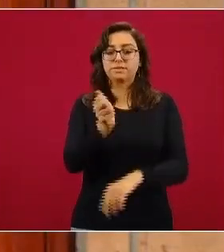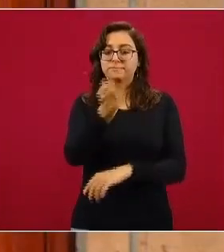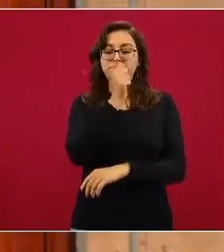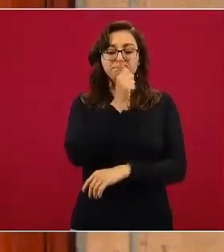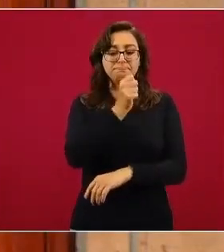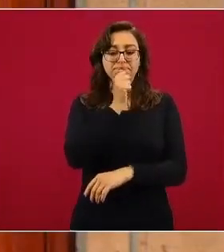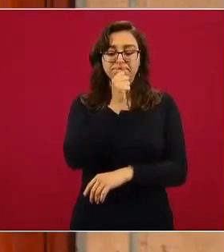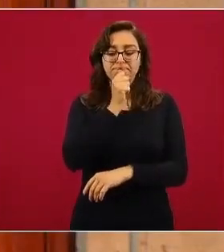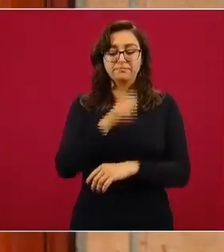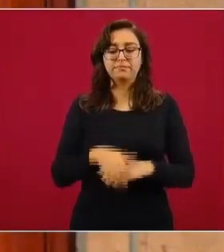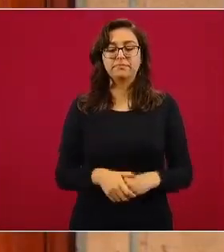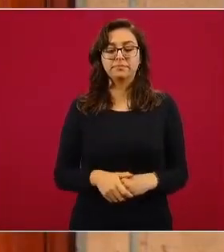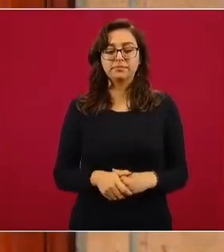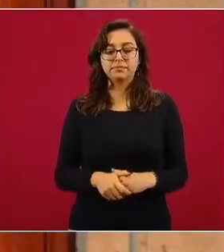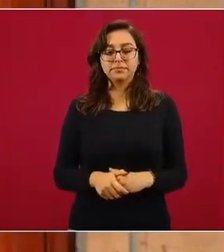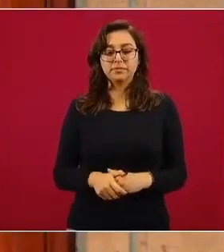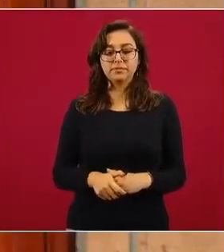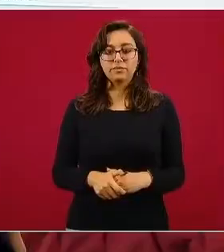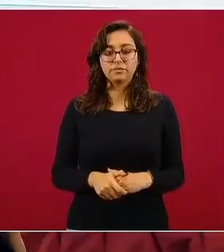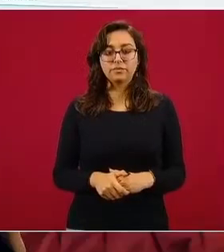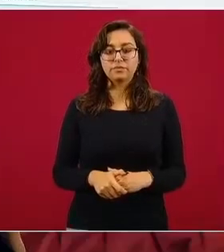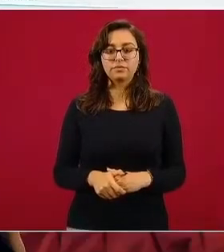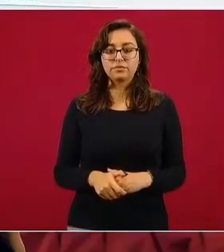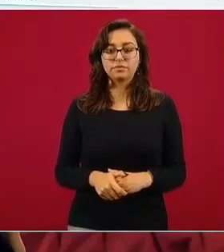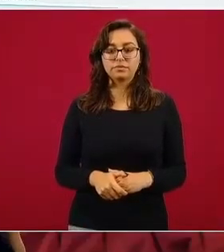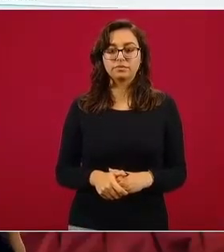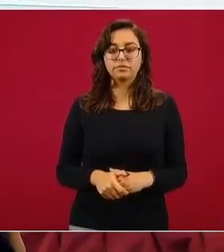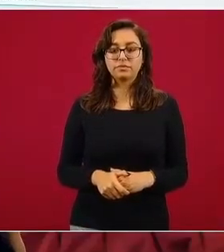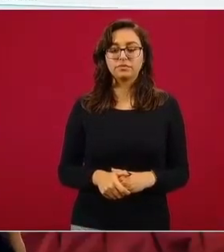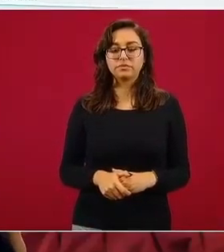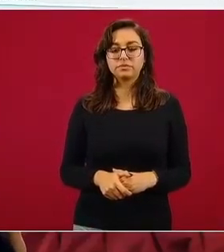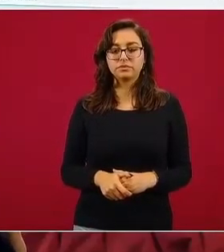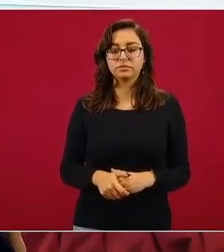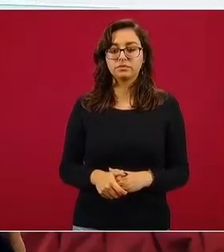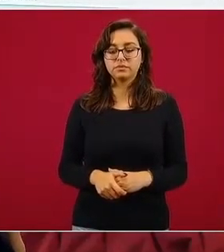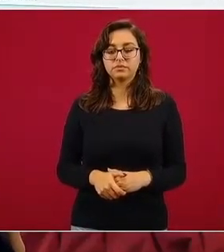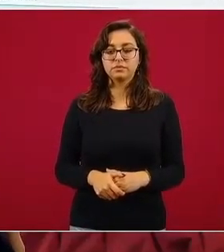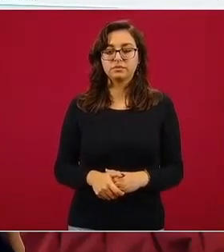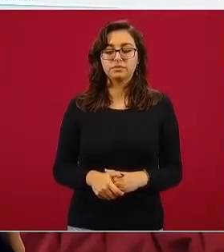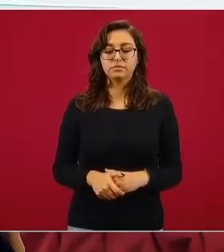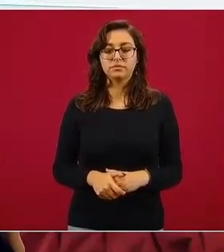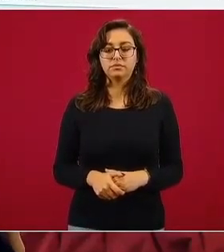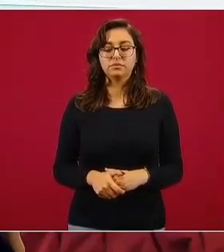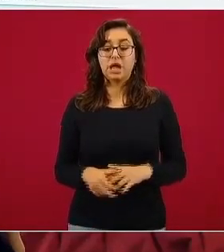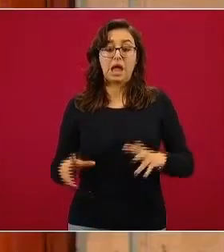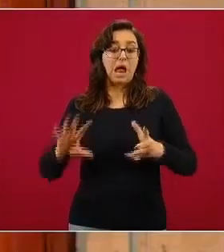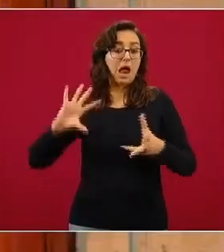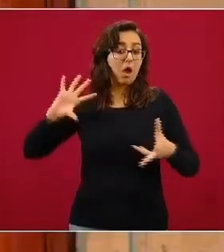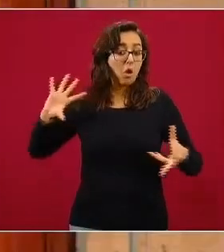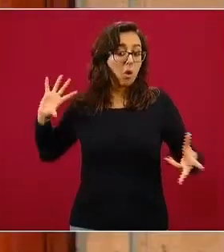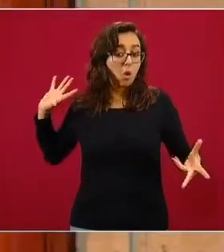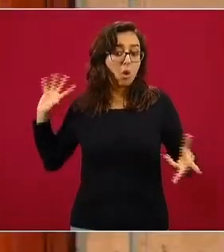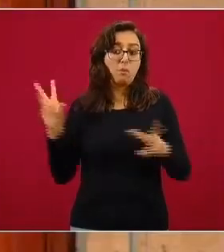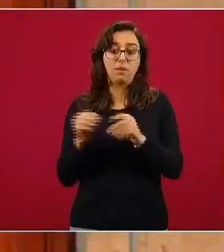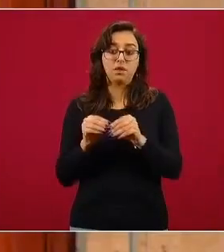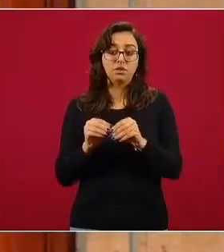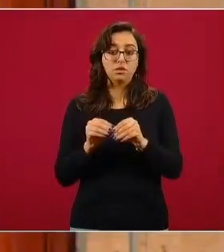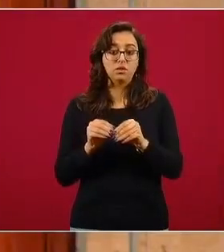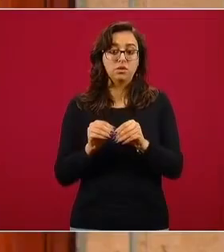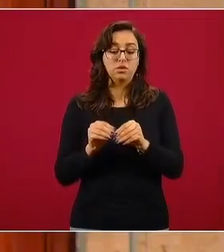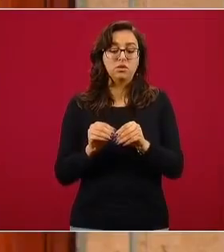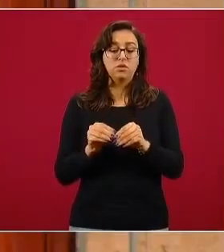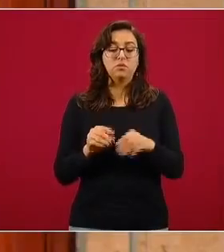su resultado de laboratorio. Menos 56% el descenso que en su momento se tiene desde